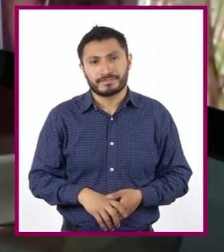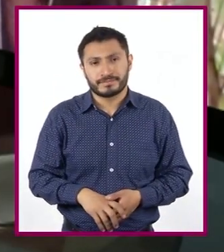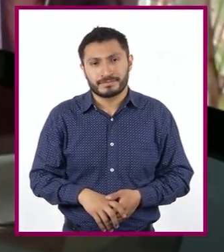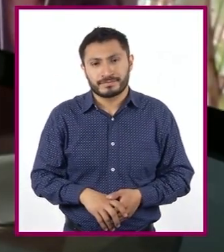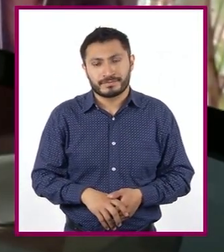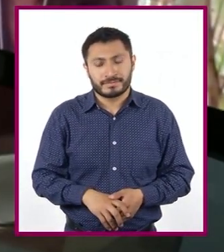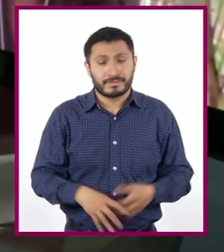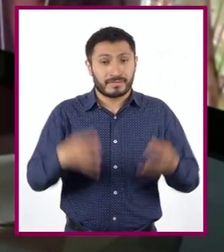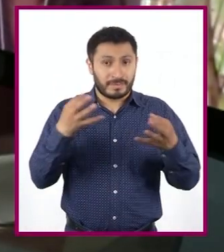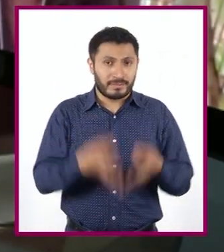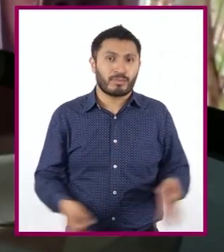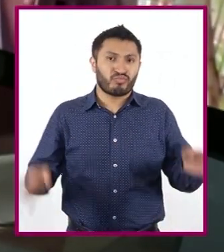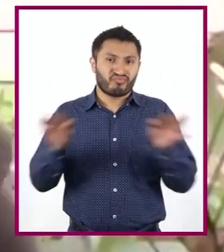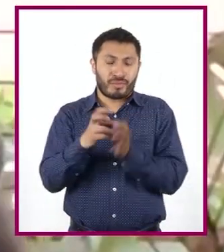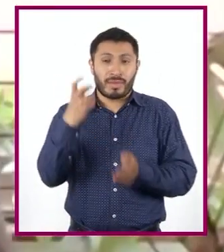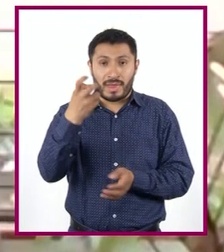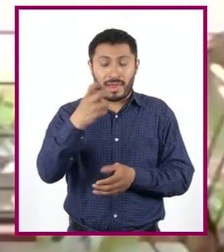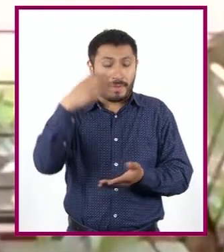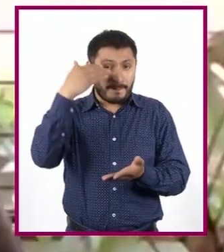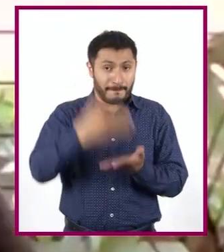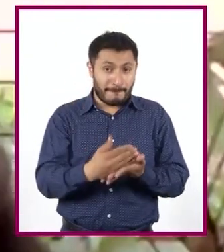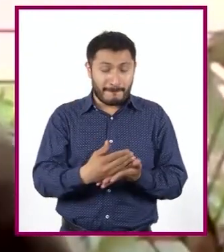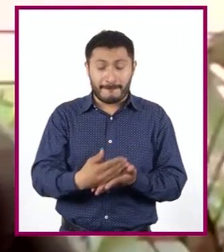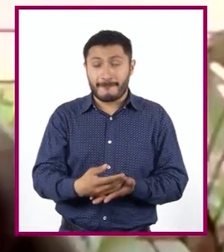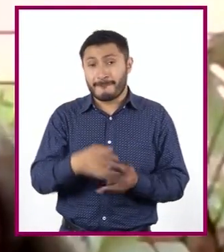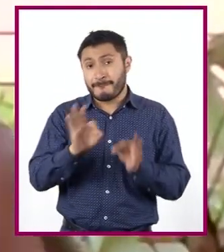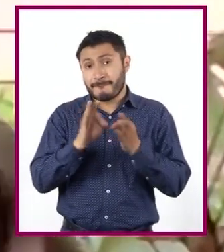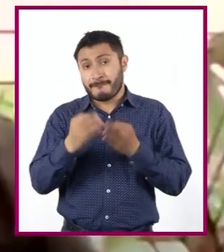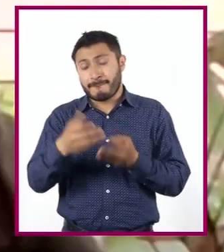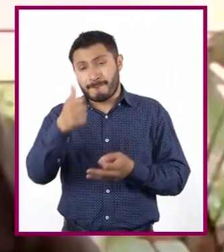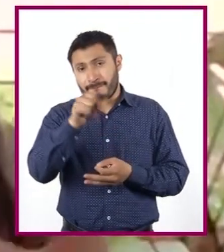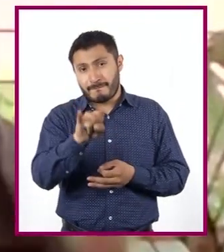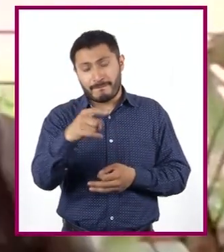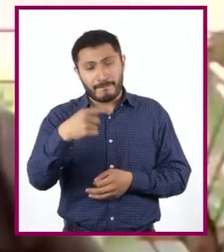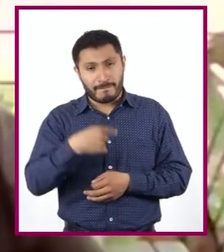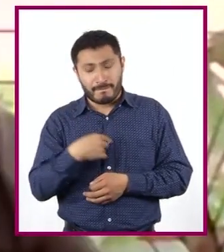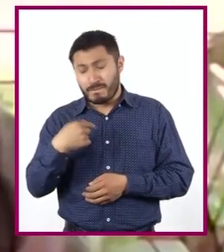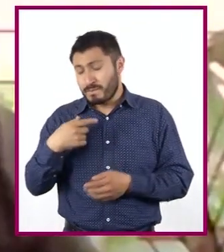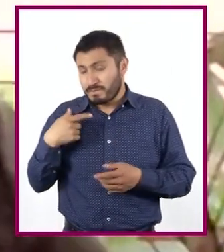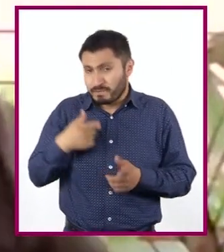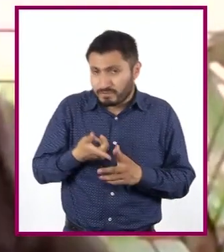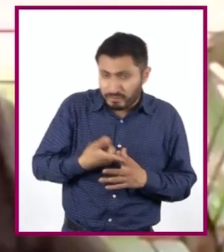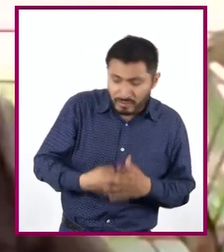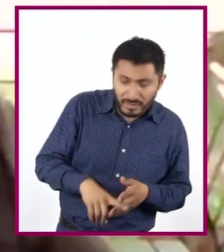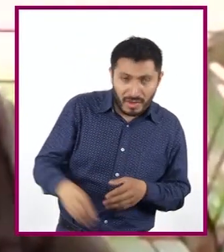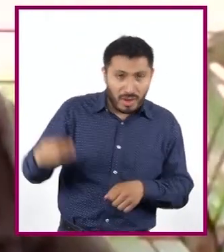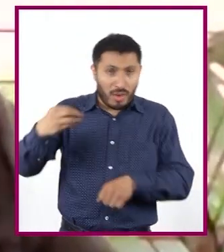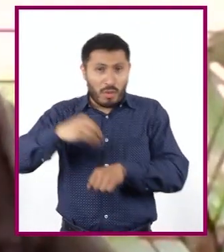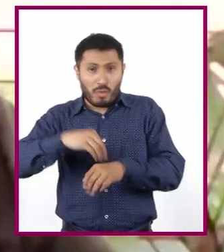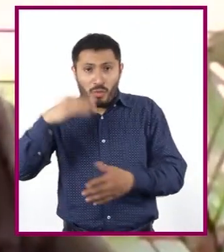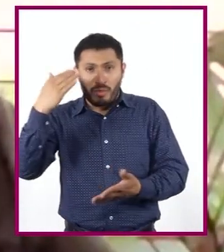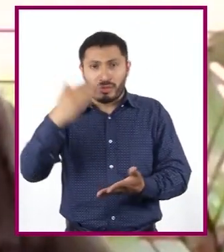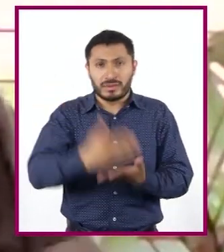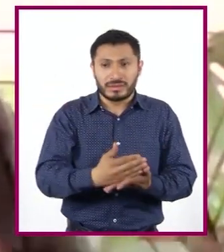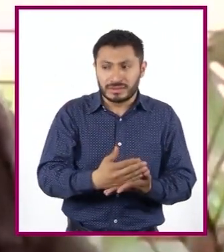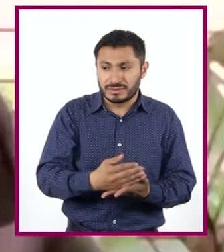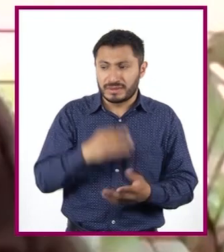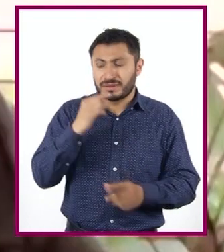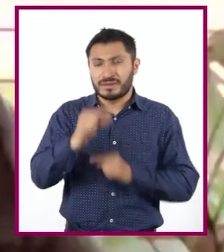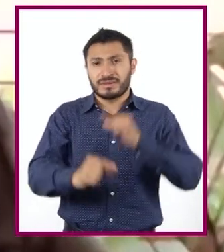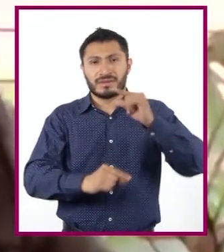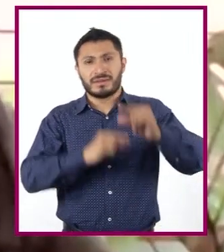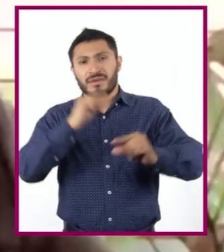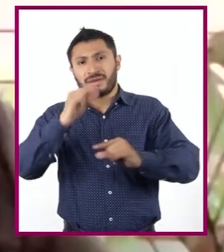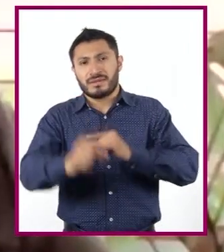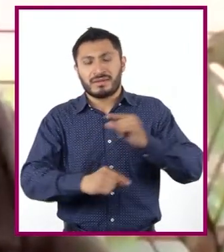libros o autores nos recomendarías a nosotros los jóvenes? Uy, El Principito. Definitivamente el